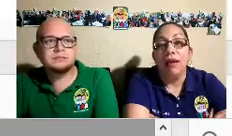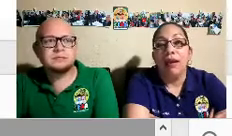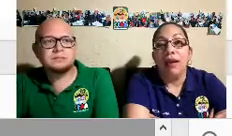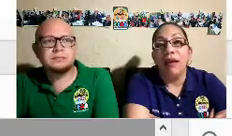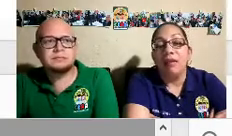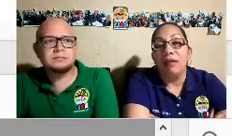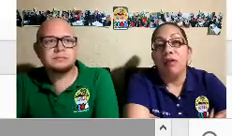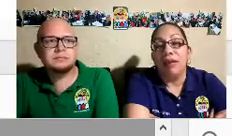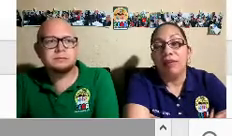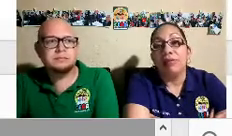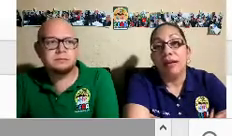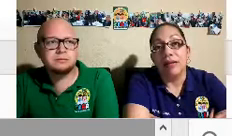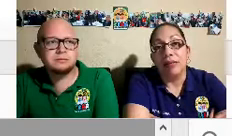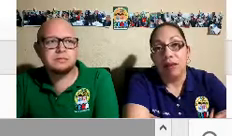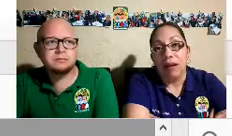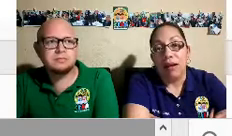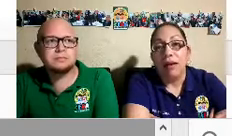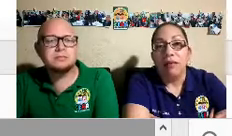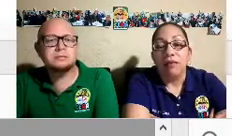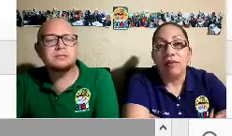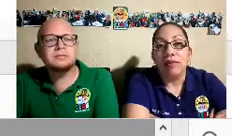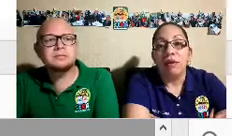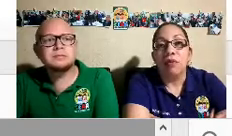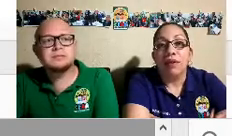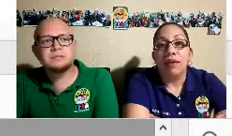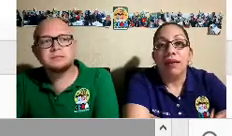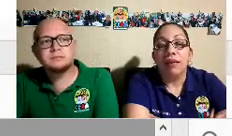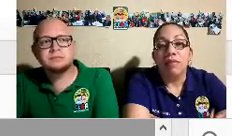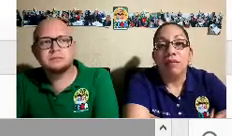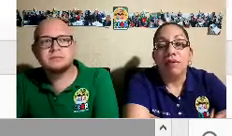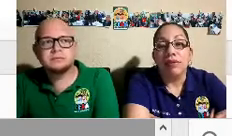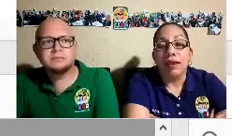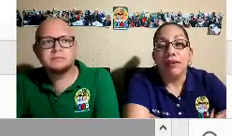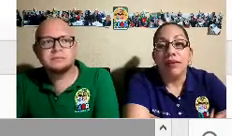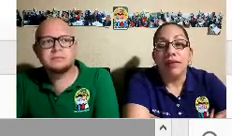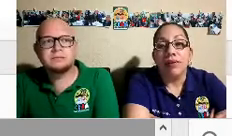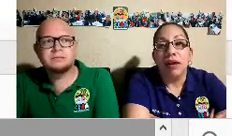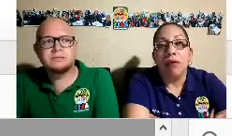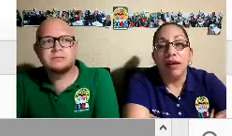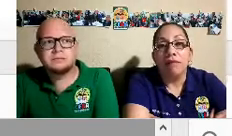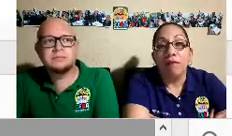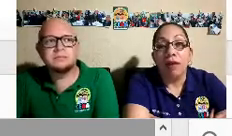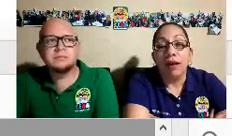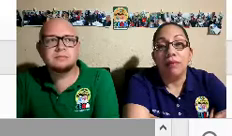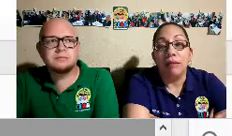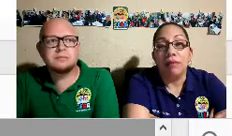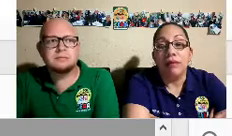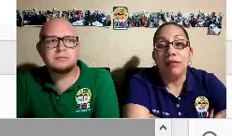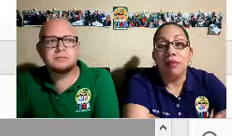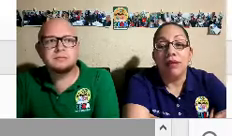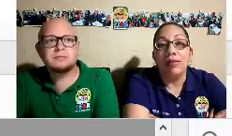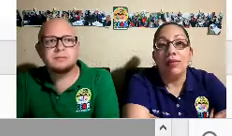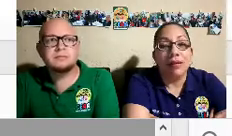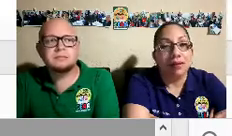correctamente el elemento que quieren seleccionar. Entonces es muy importante que revisemos estas características, aunque el enfoque de las